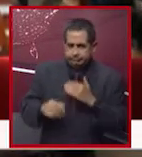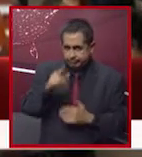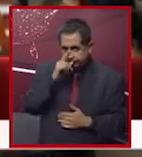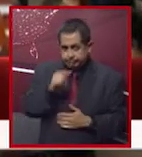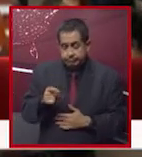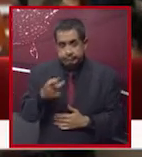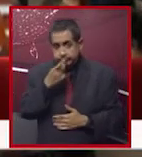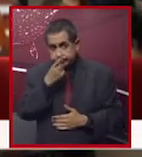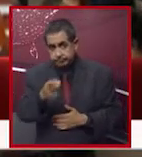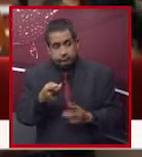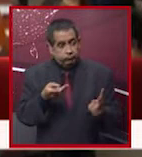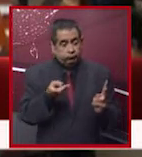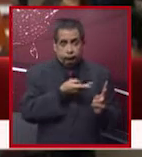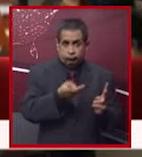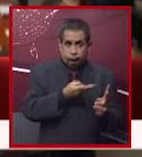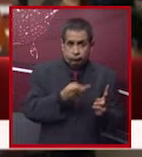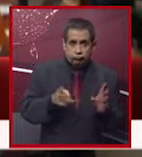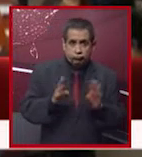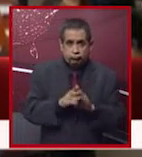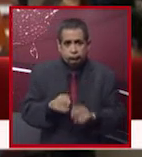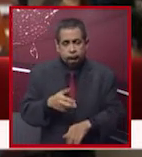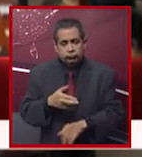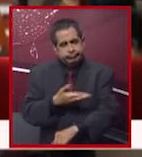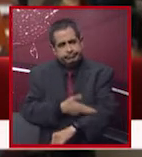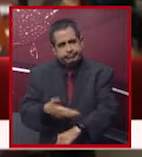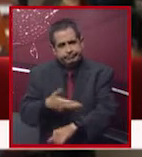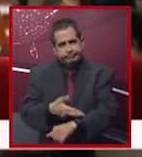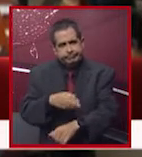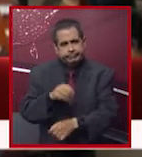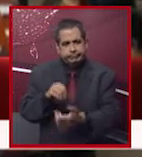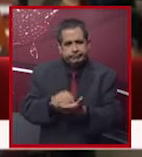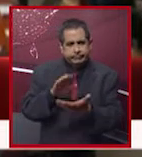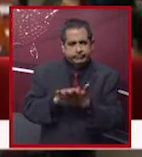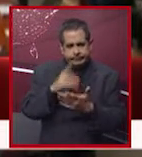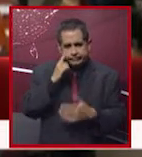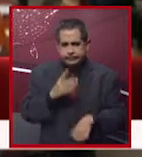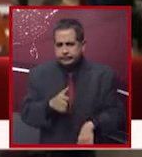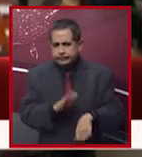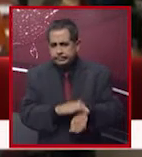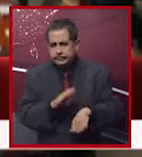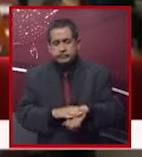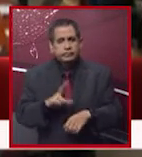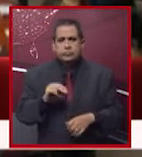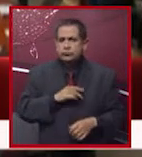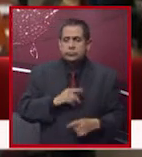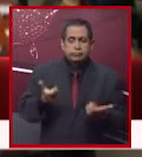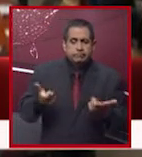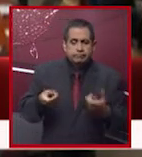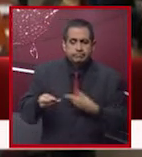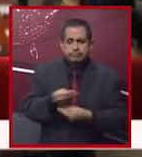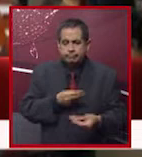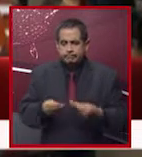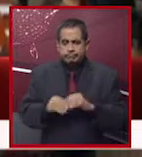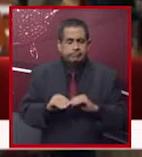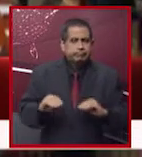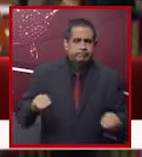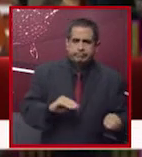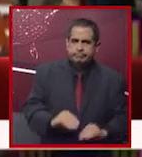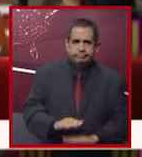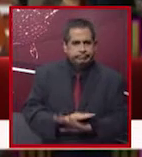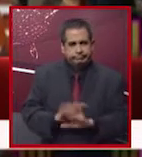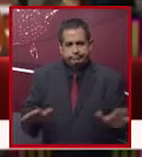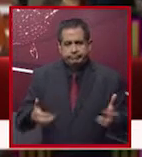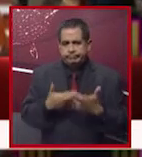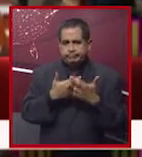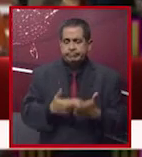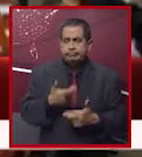Se mencionó que los integrantes actuarán en previsión para que no se realicen movimientos irregulares con los recursos